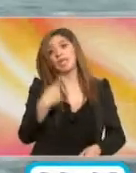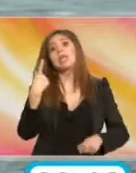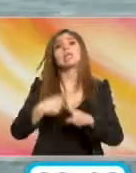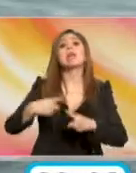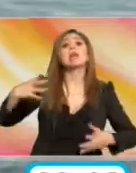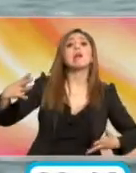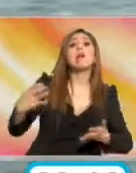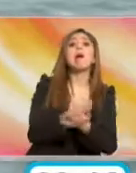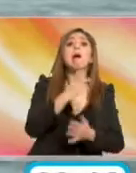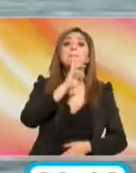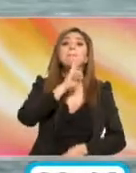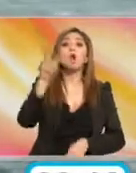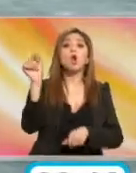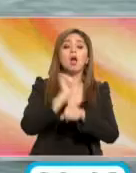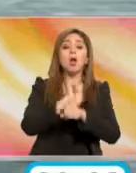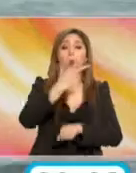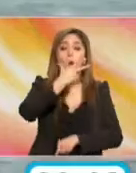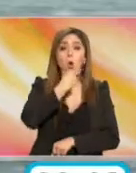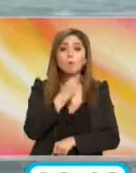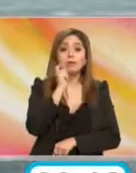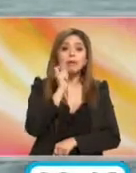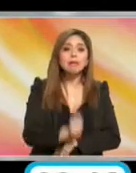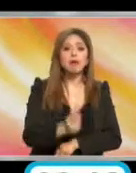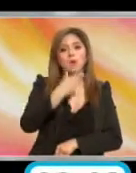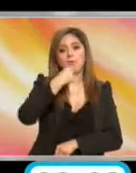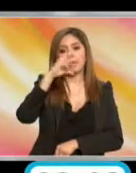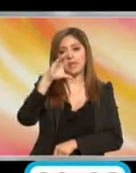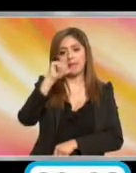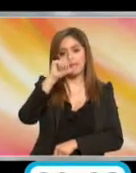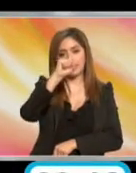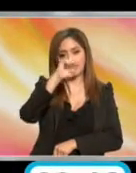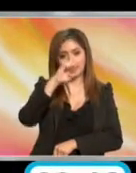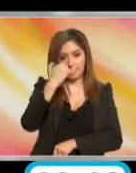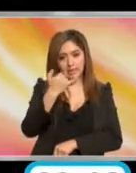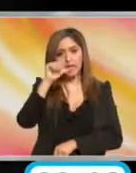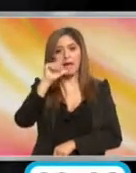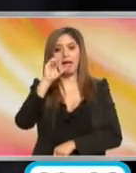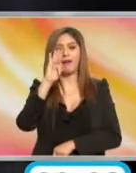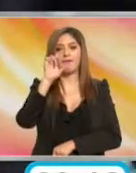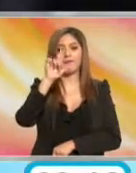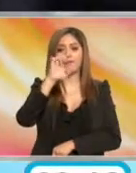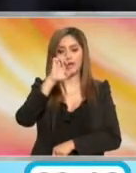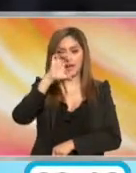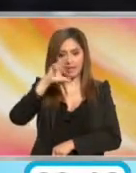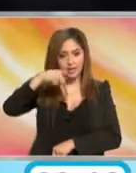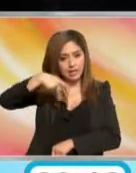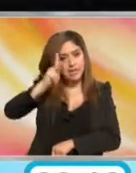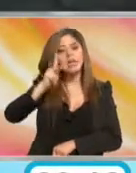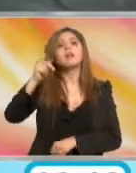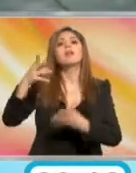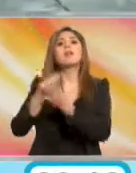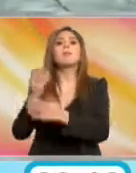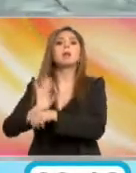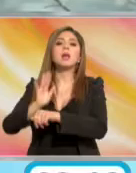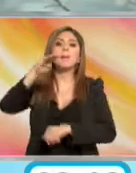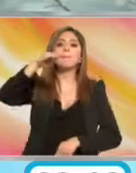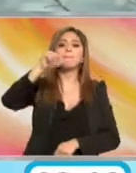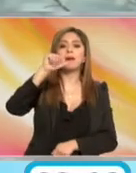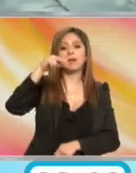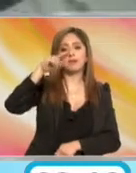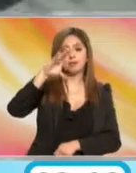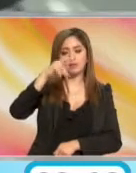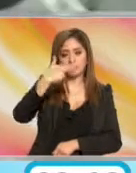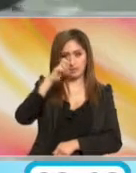actor? Película que también está en cartelera, Casey Affleck por Manchester junto al mar, que también comentamos aquí. Una película